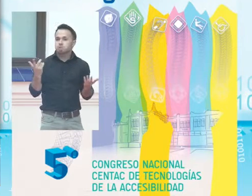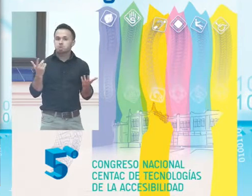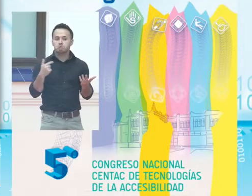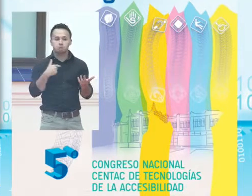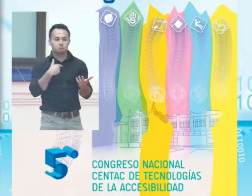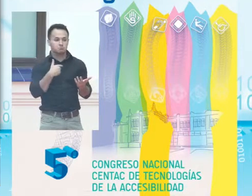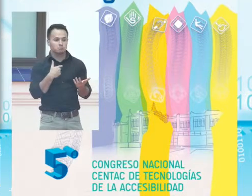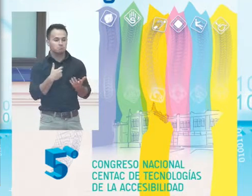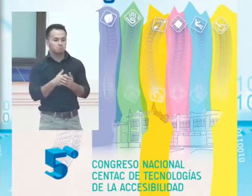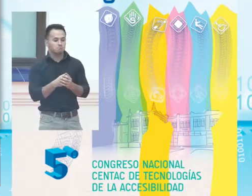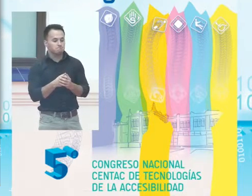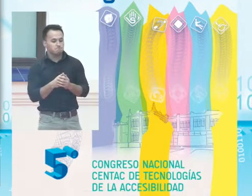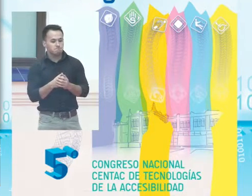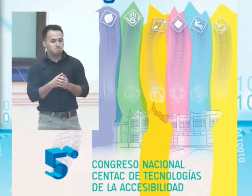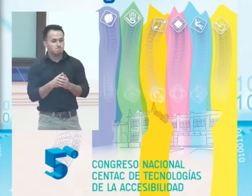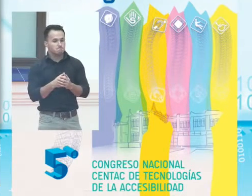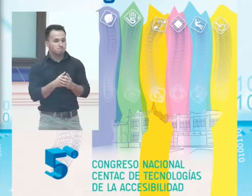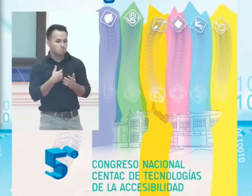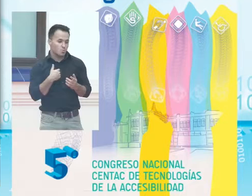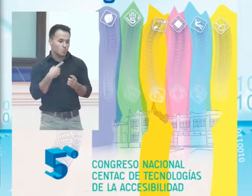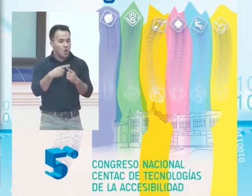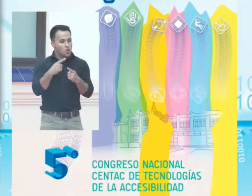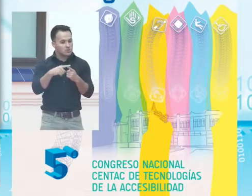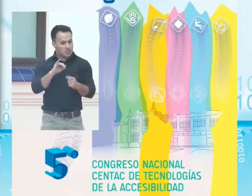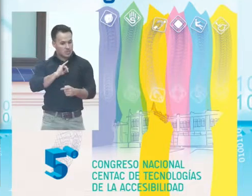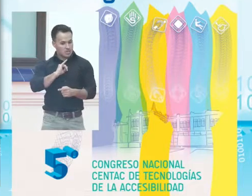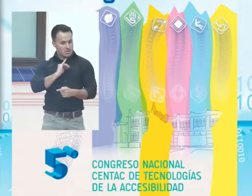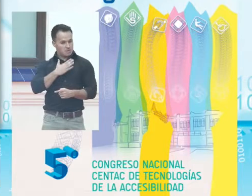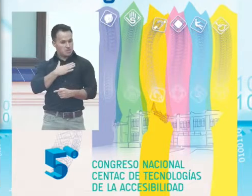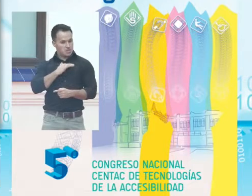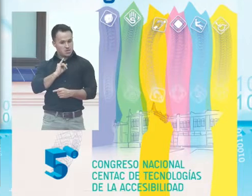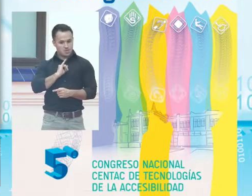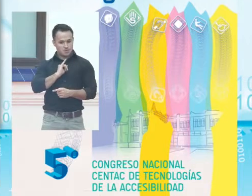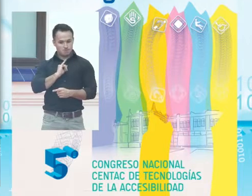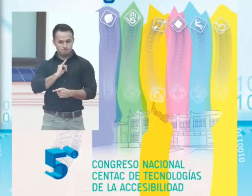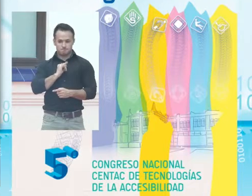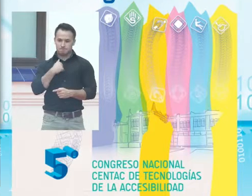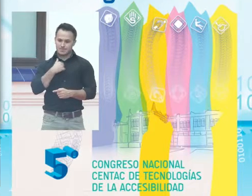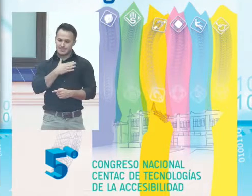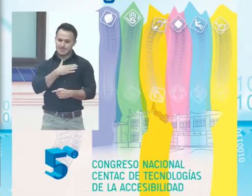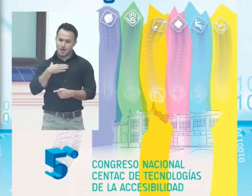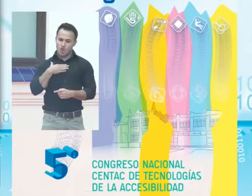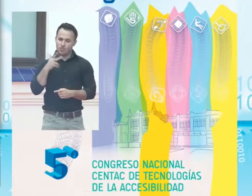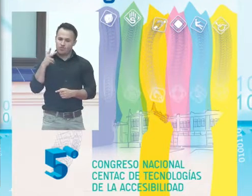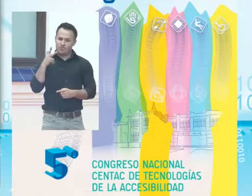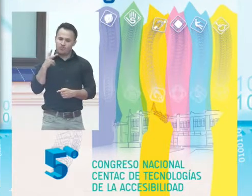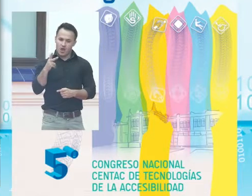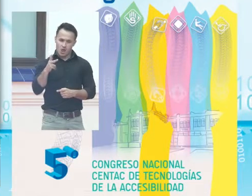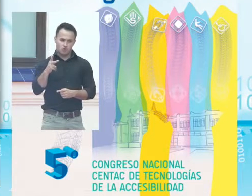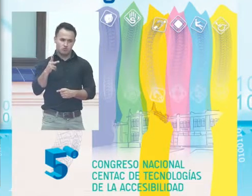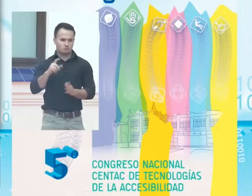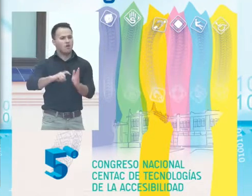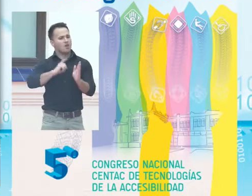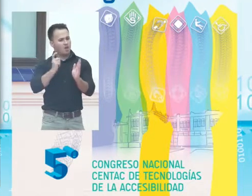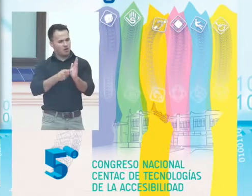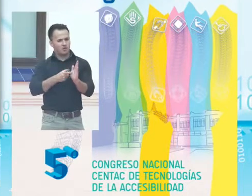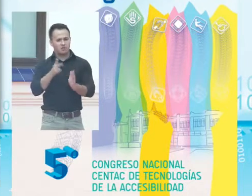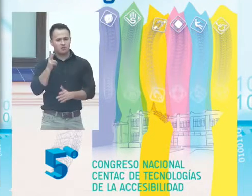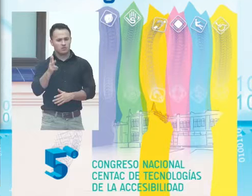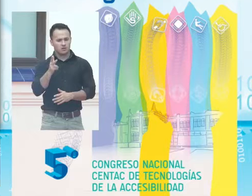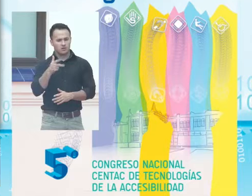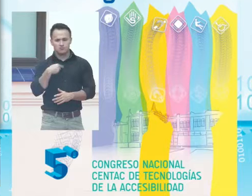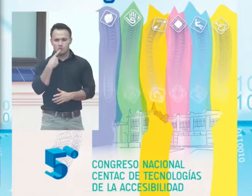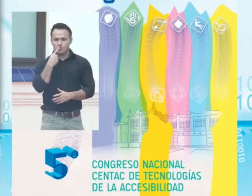yo tengo aquí una cosa que me identifica, pero yo quiero ejercer mi derecho legal de